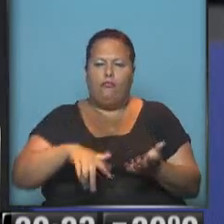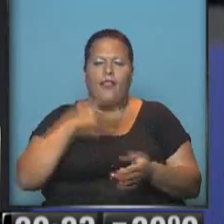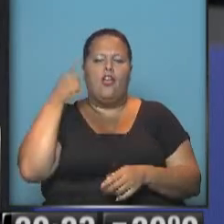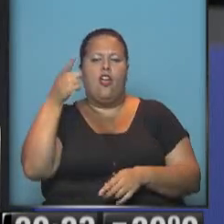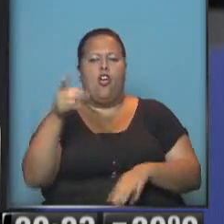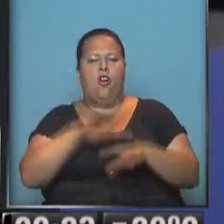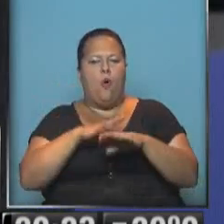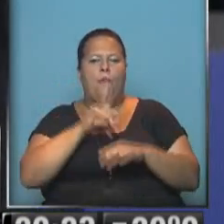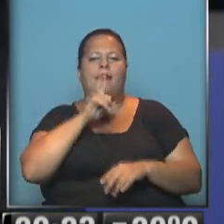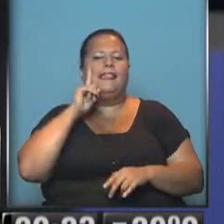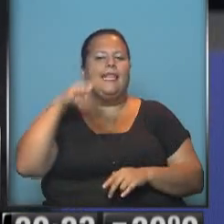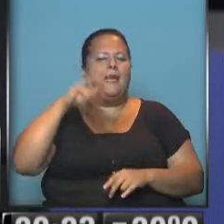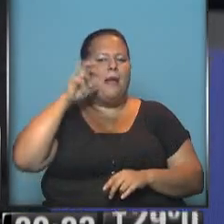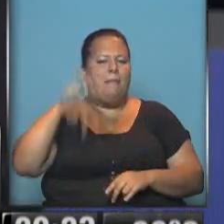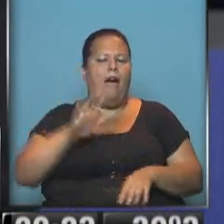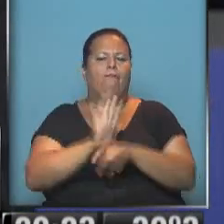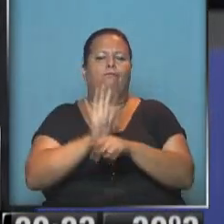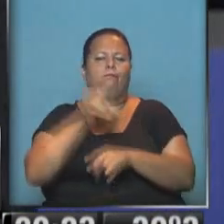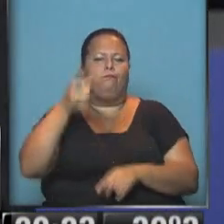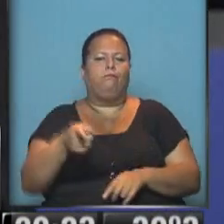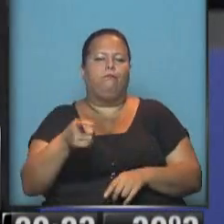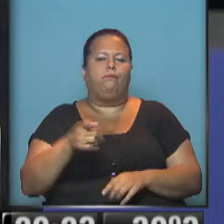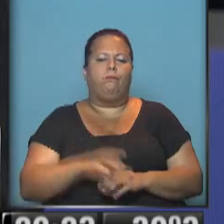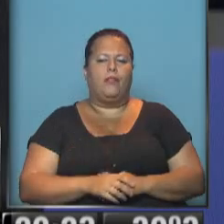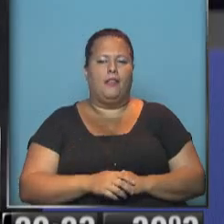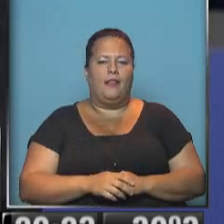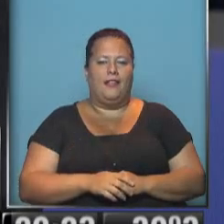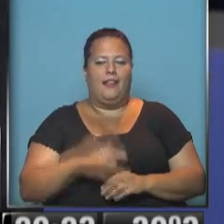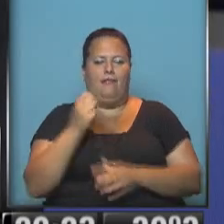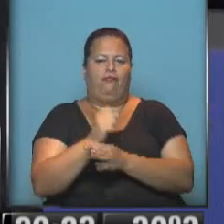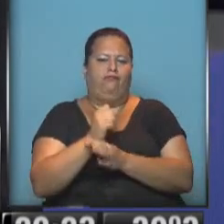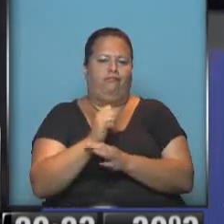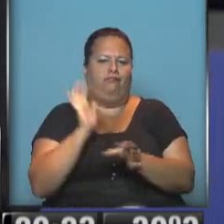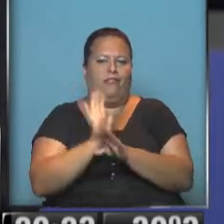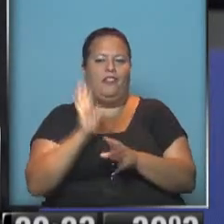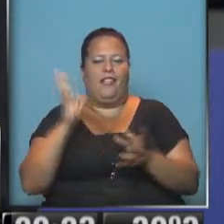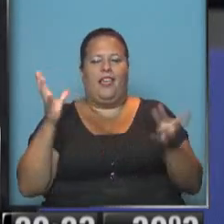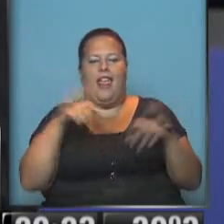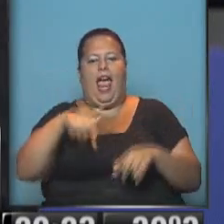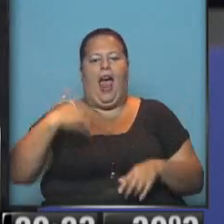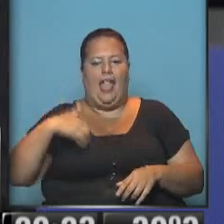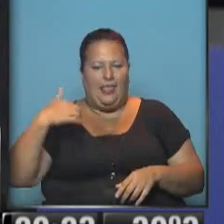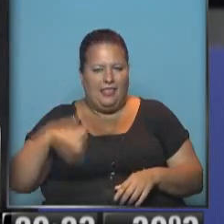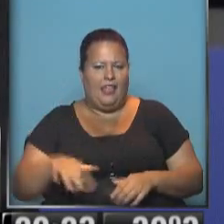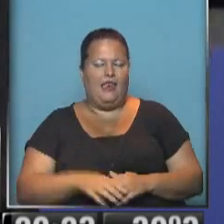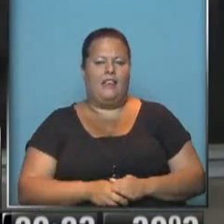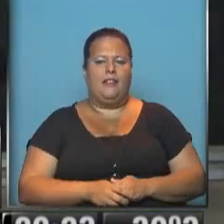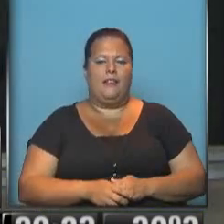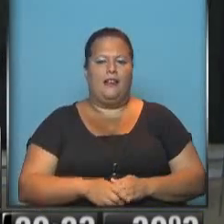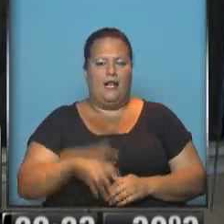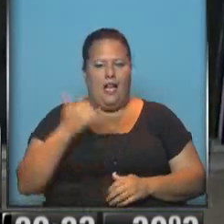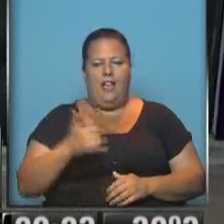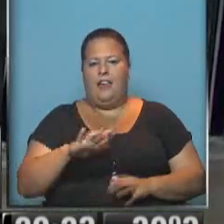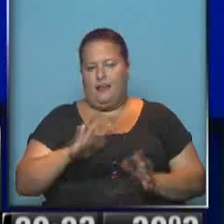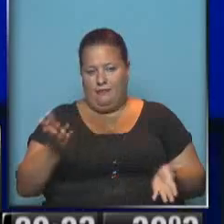acusándolo a Timerman de ser una especie de eminencia gris del sionismo en la Argentina y tenían nada esa...